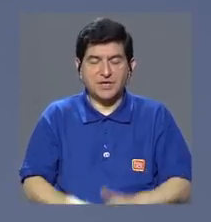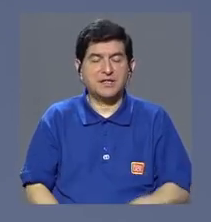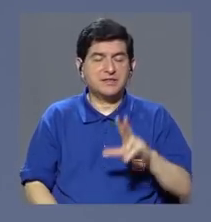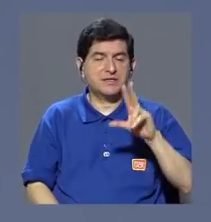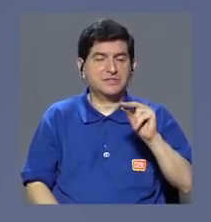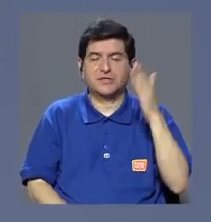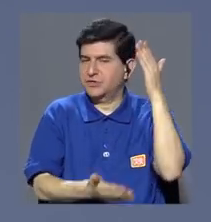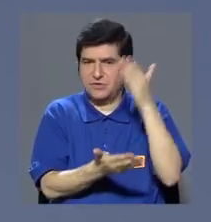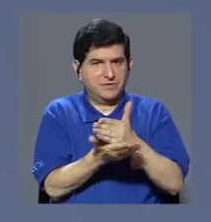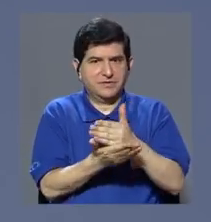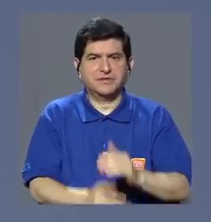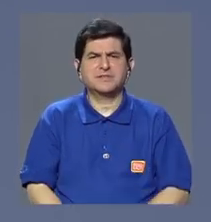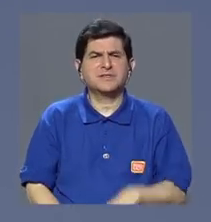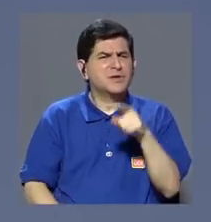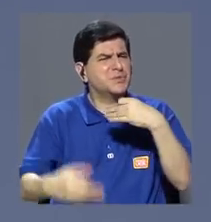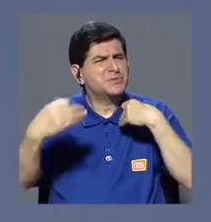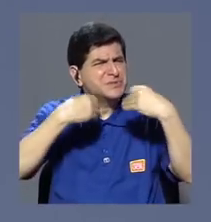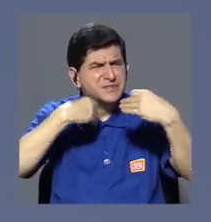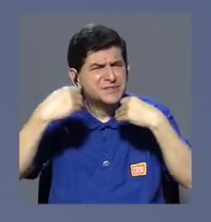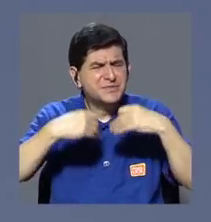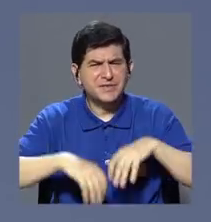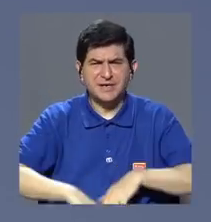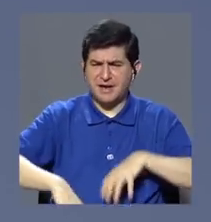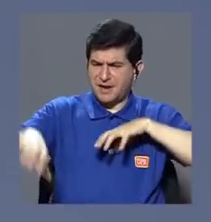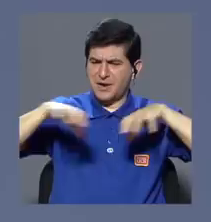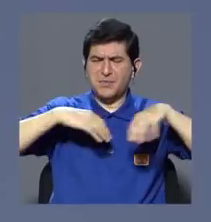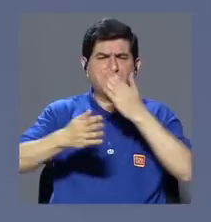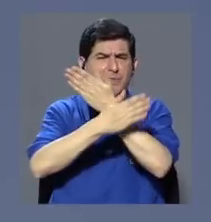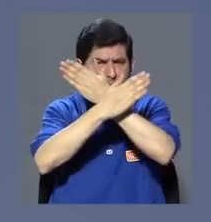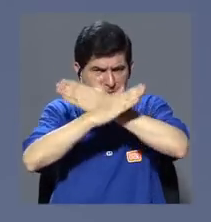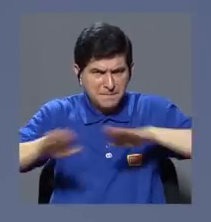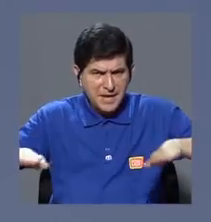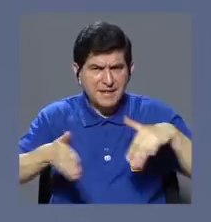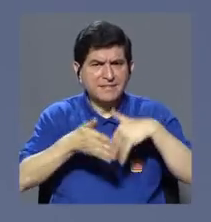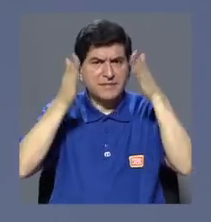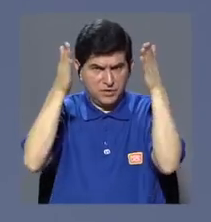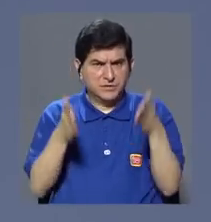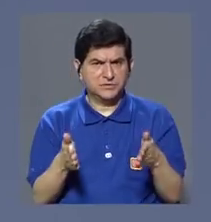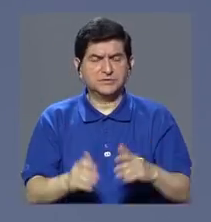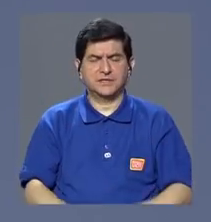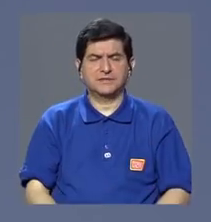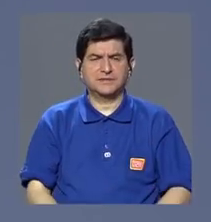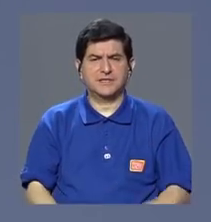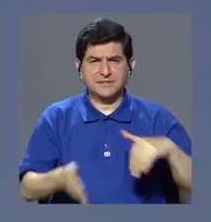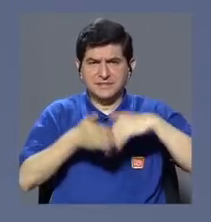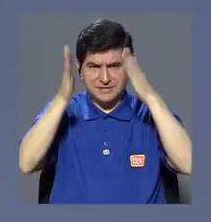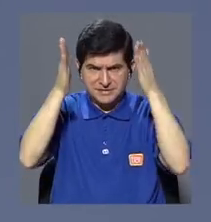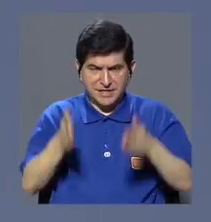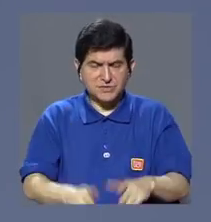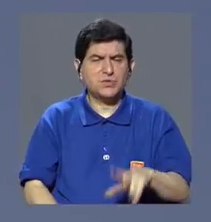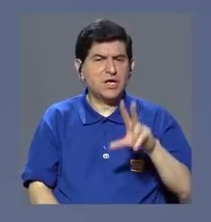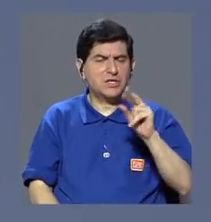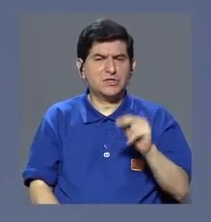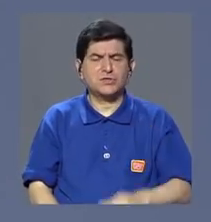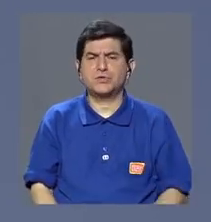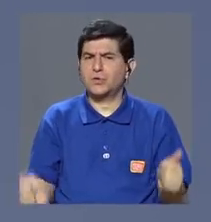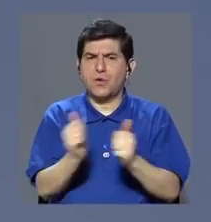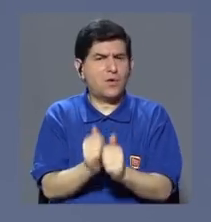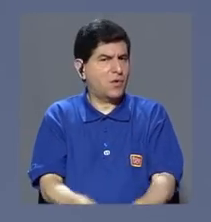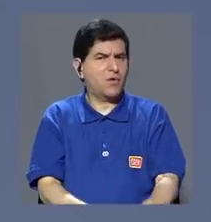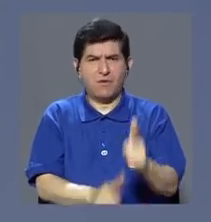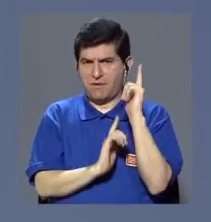usted nos ha explicado de algún modo que hay un movimiento pacífico de parte de sus estudiantes esos estudiantes no se han llenado de armas